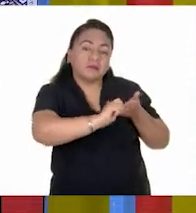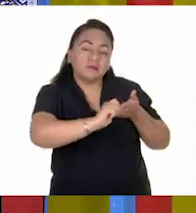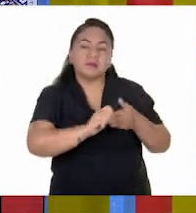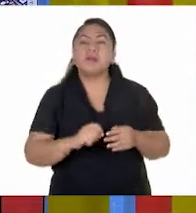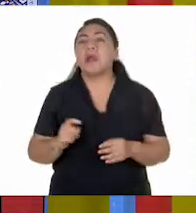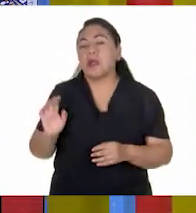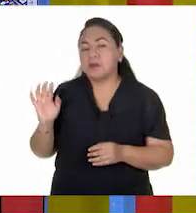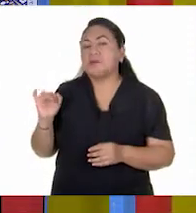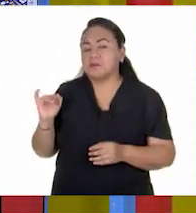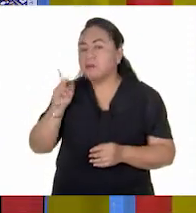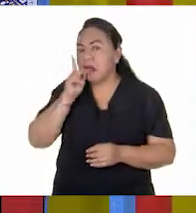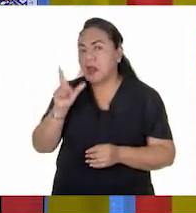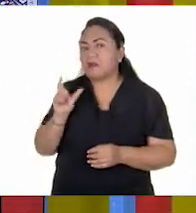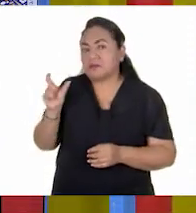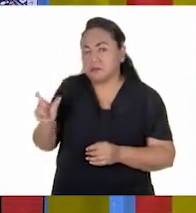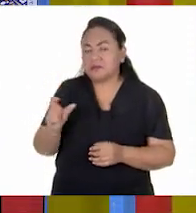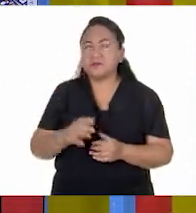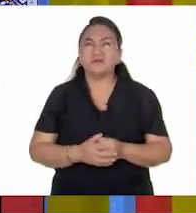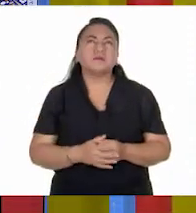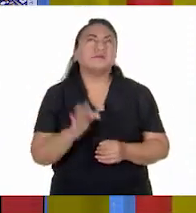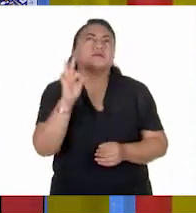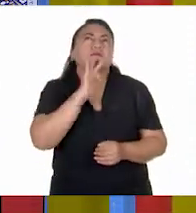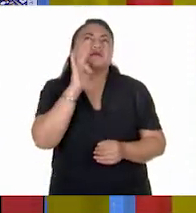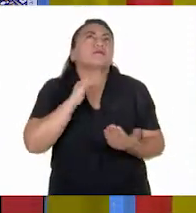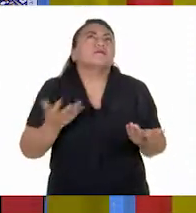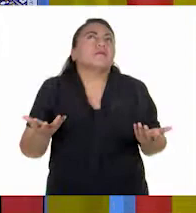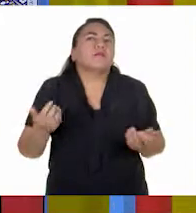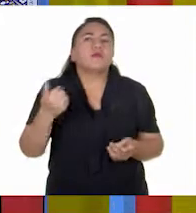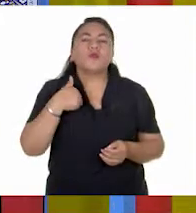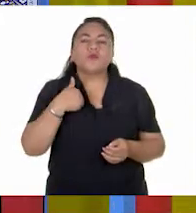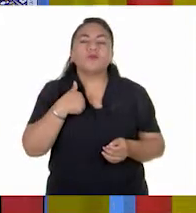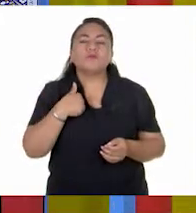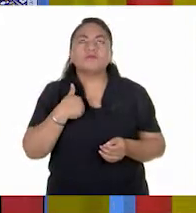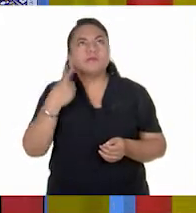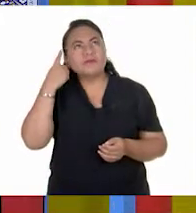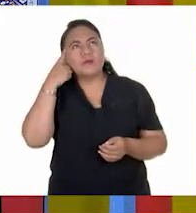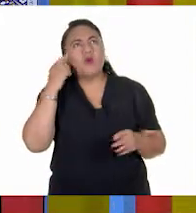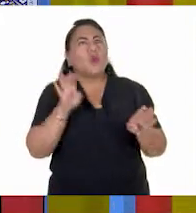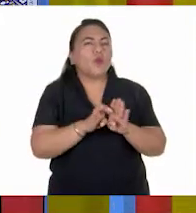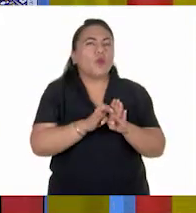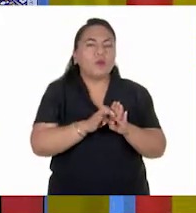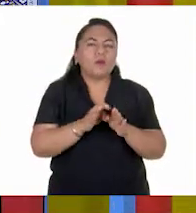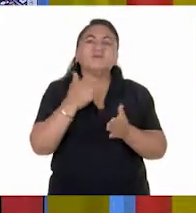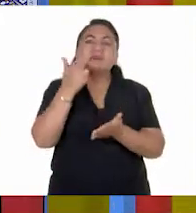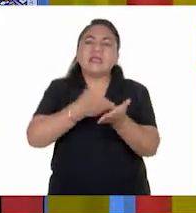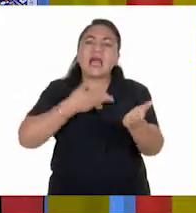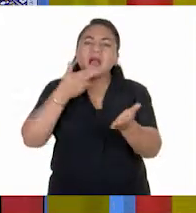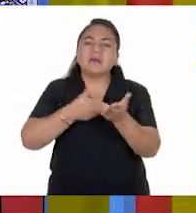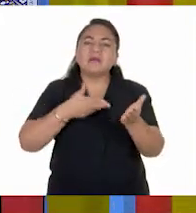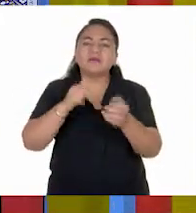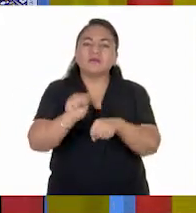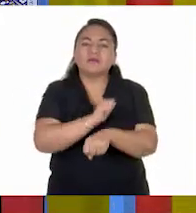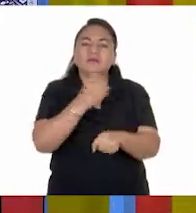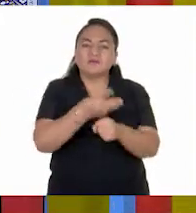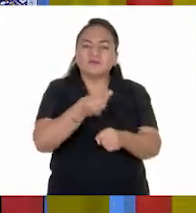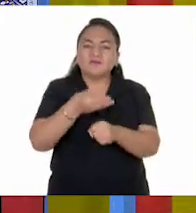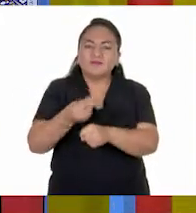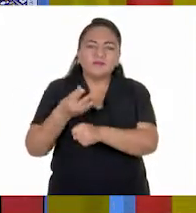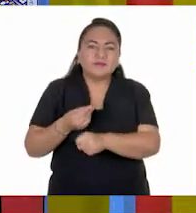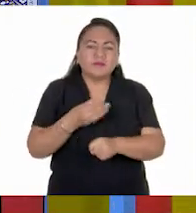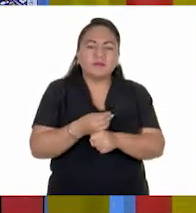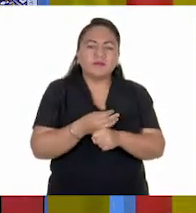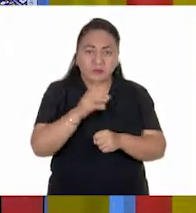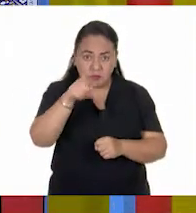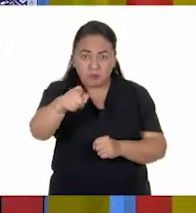ejemplo, Pili, si yo quisiera poner un taller mecánico, ¿ustedes cerca de su casa conocen algún